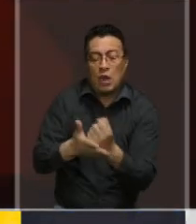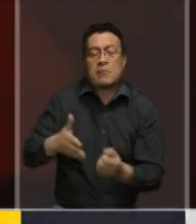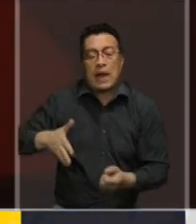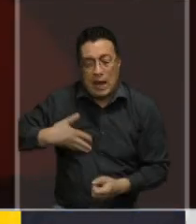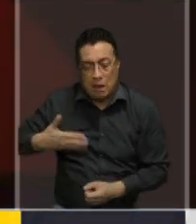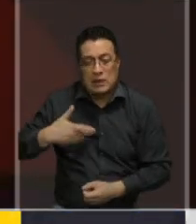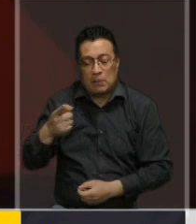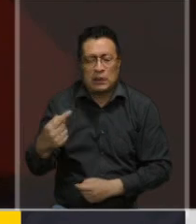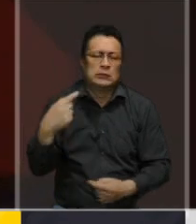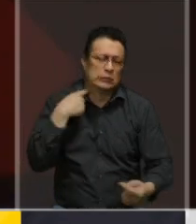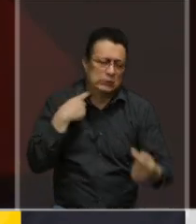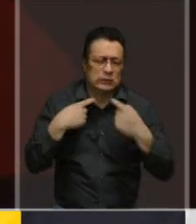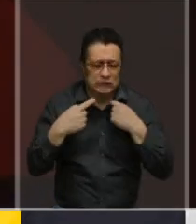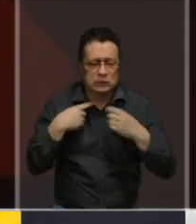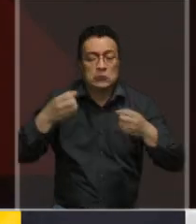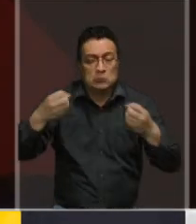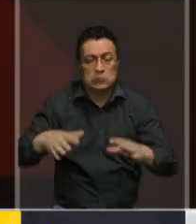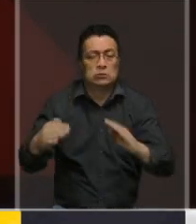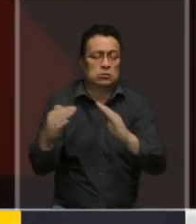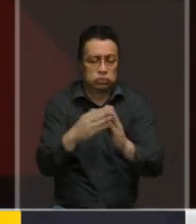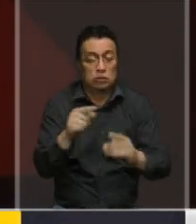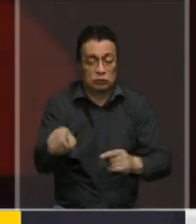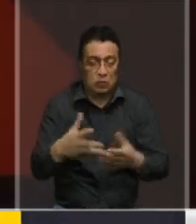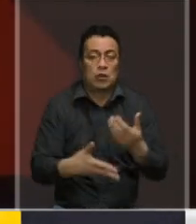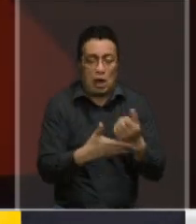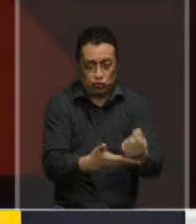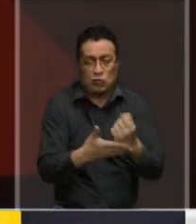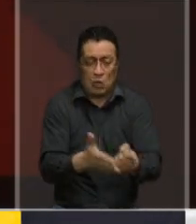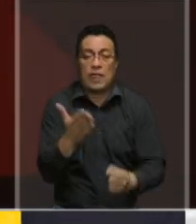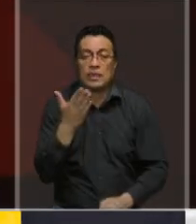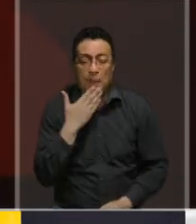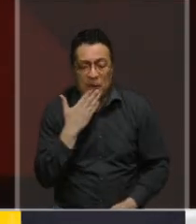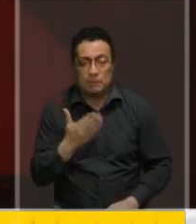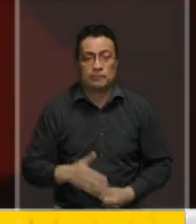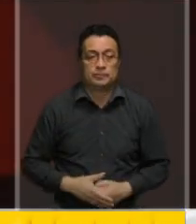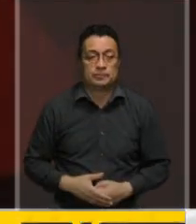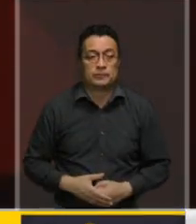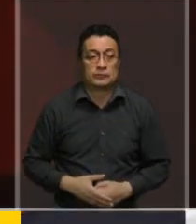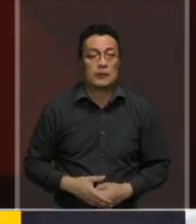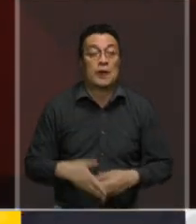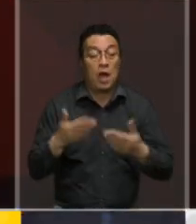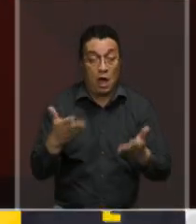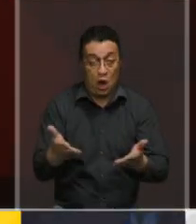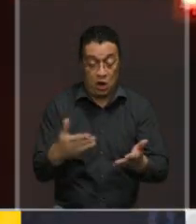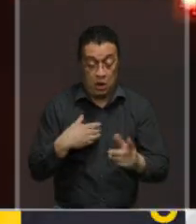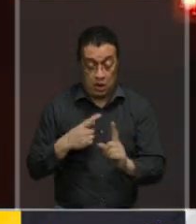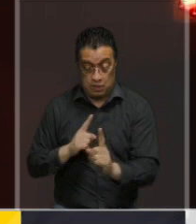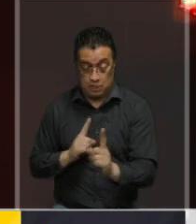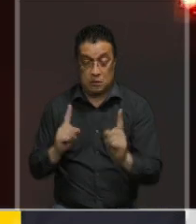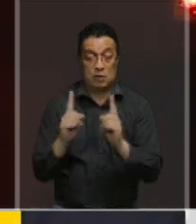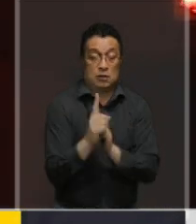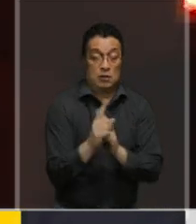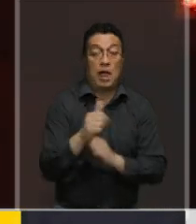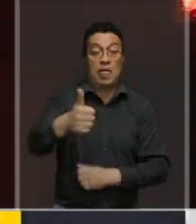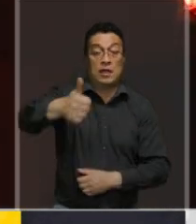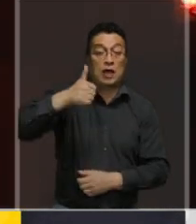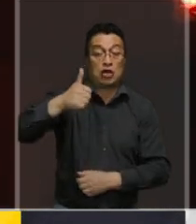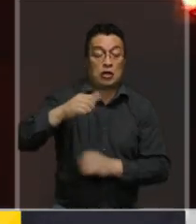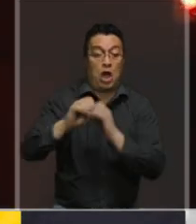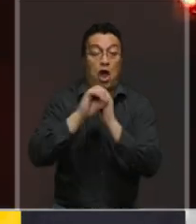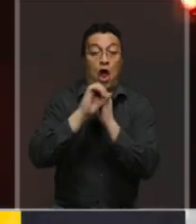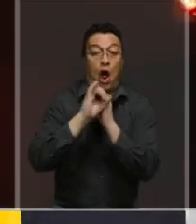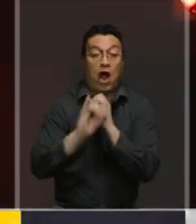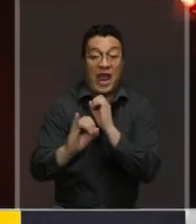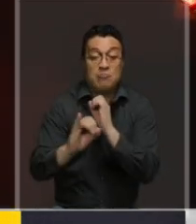visto afectados o damnificados por este incendio. Vamos a dejar al director de ONEMI, si es que